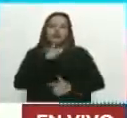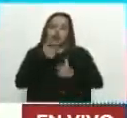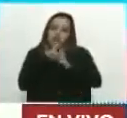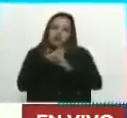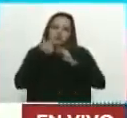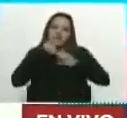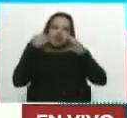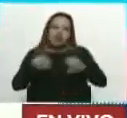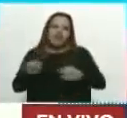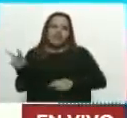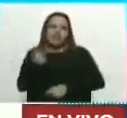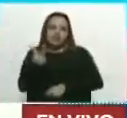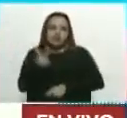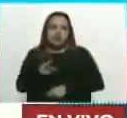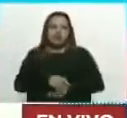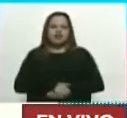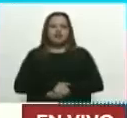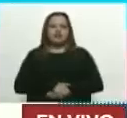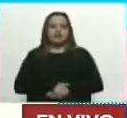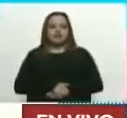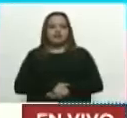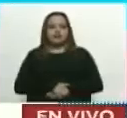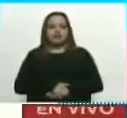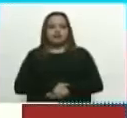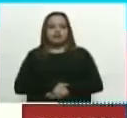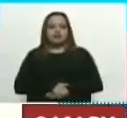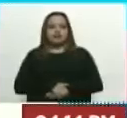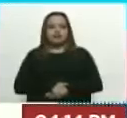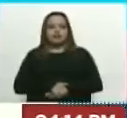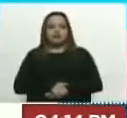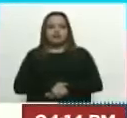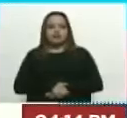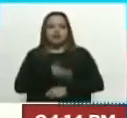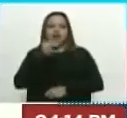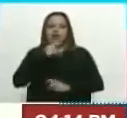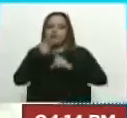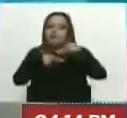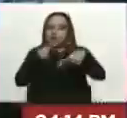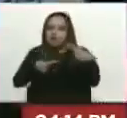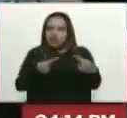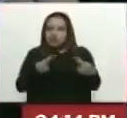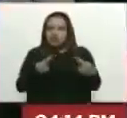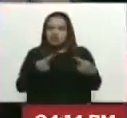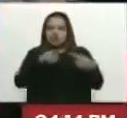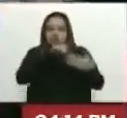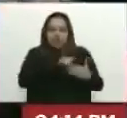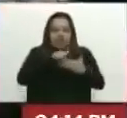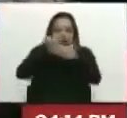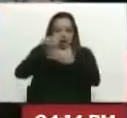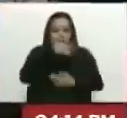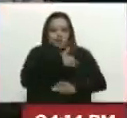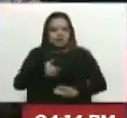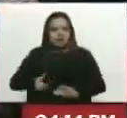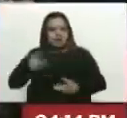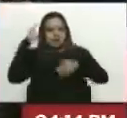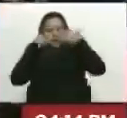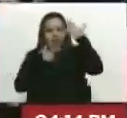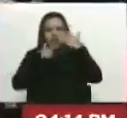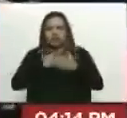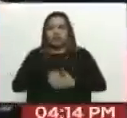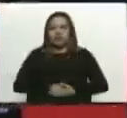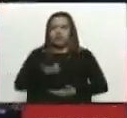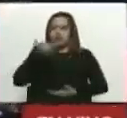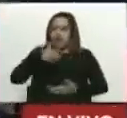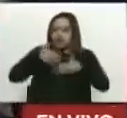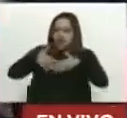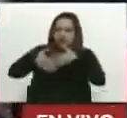Venezuela, Oscar, se dio un proceso quizás con el liderazgo del comandante Hugo Chávez, que venía de filas militares, también